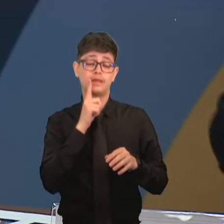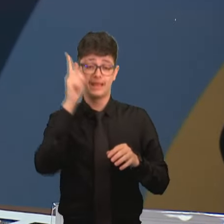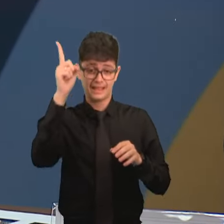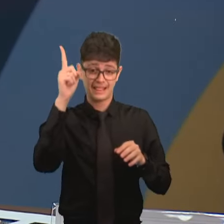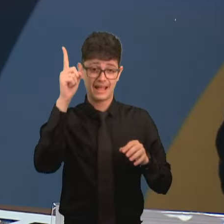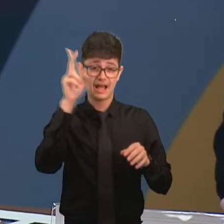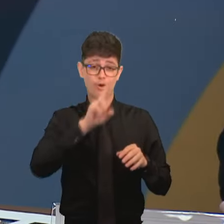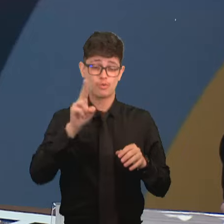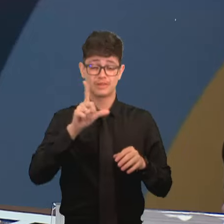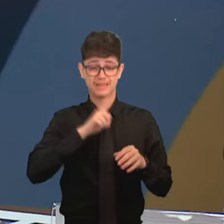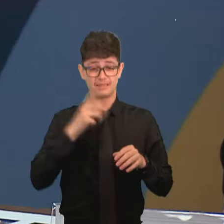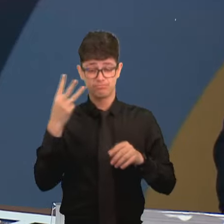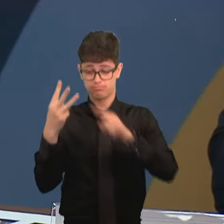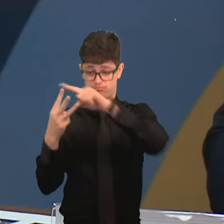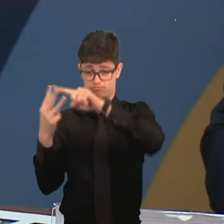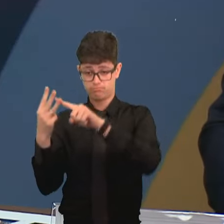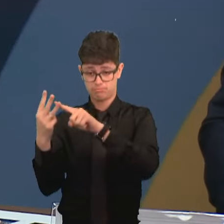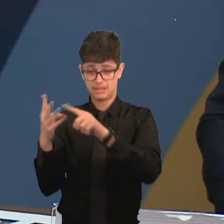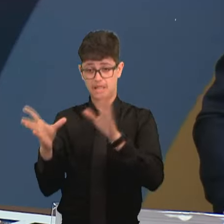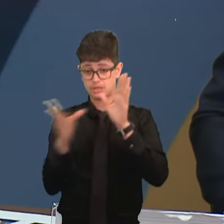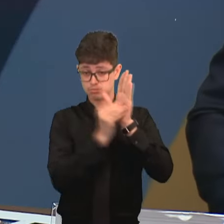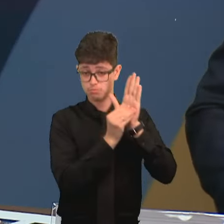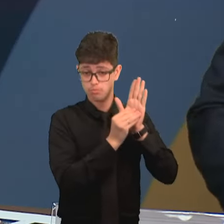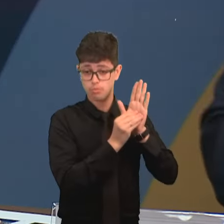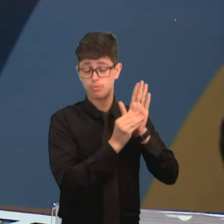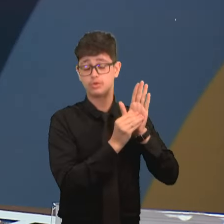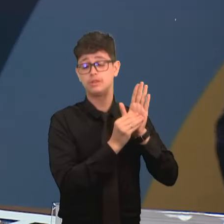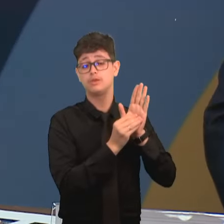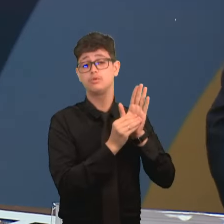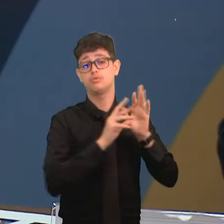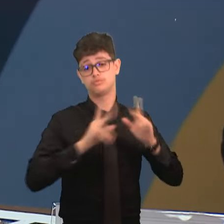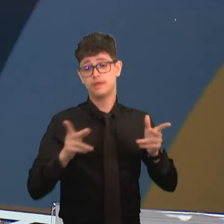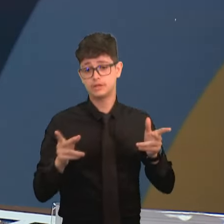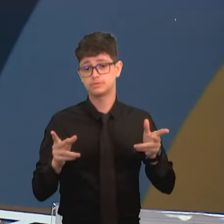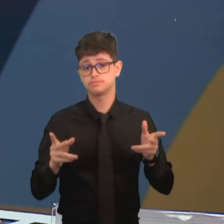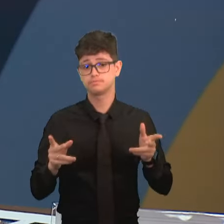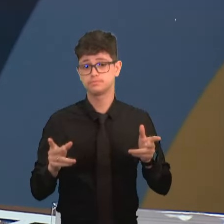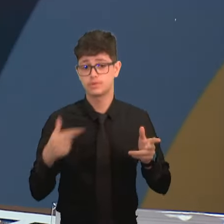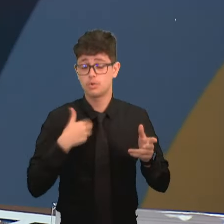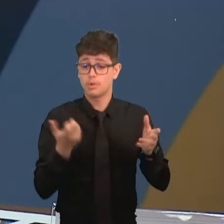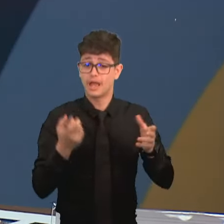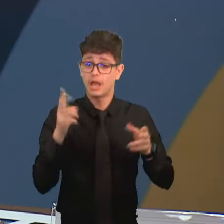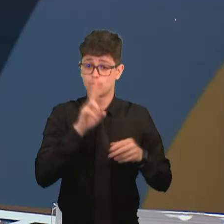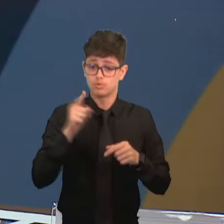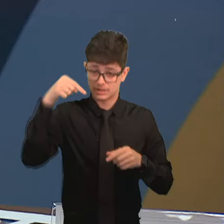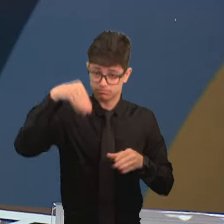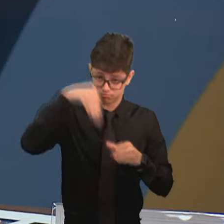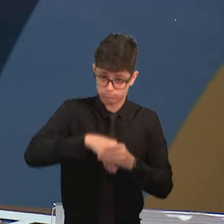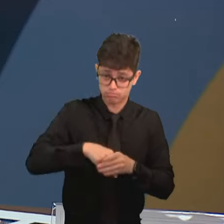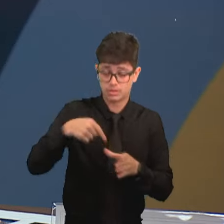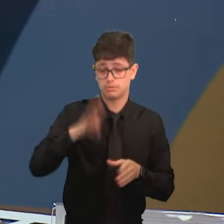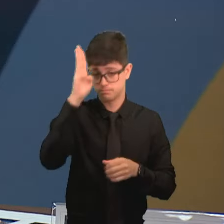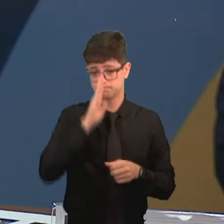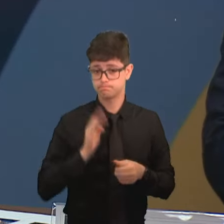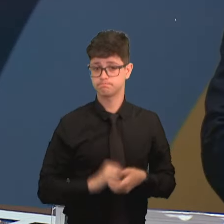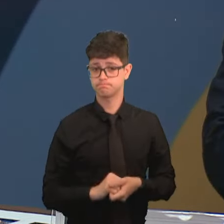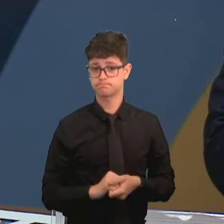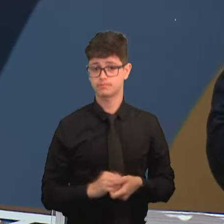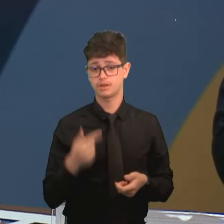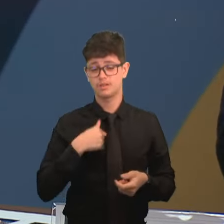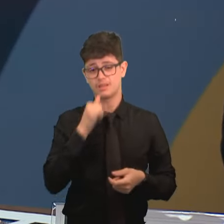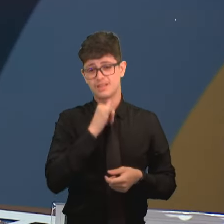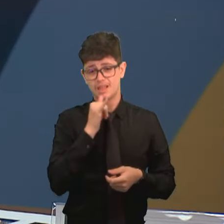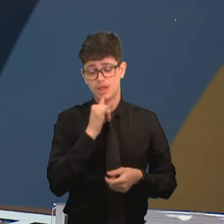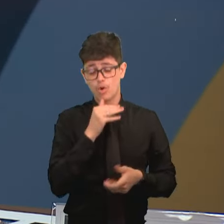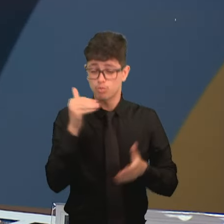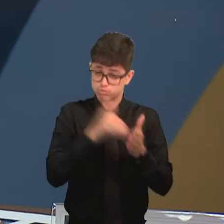es usada para determinar si tengo acceso al préstamo o no. Entonces, yo busco, la búsqueda es